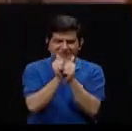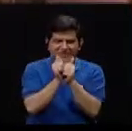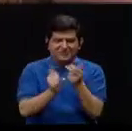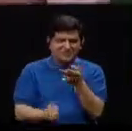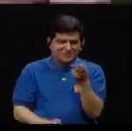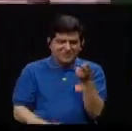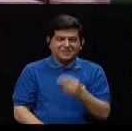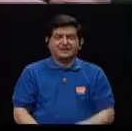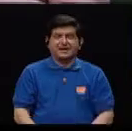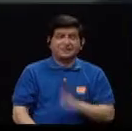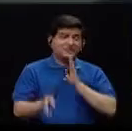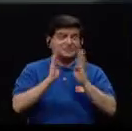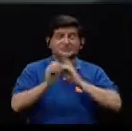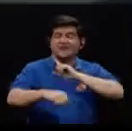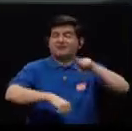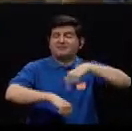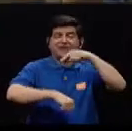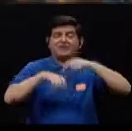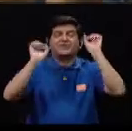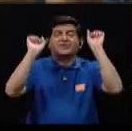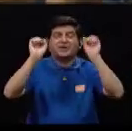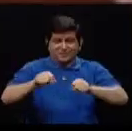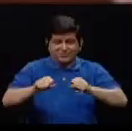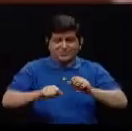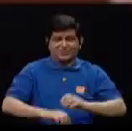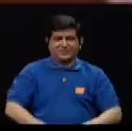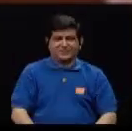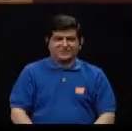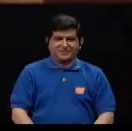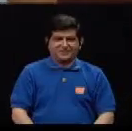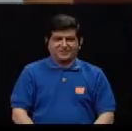ustedes. Podríamos hablar horas, ¿verdad que sí? Así es.